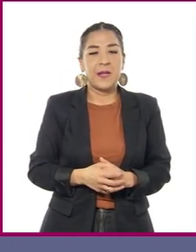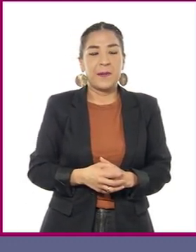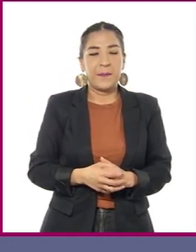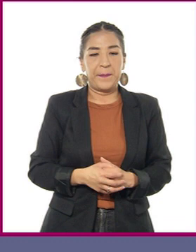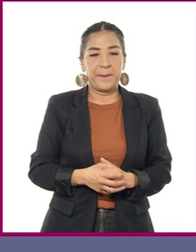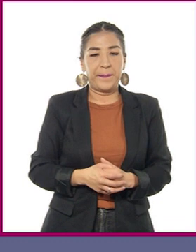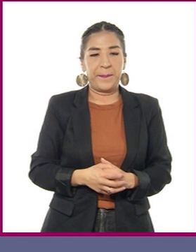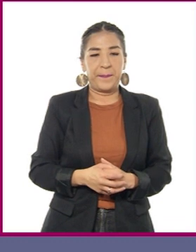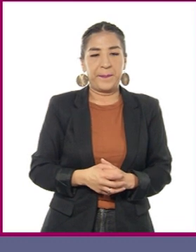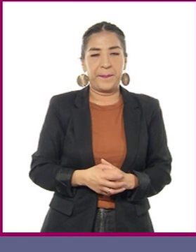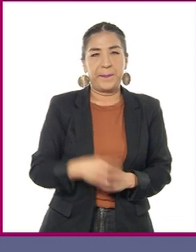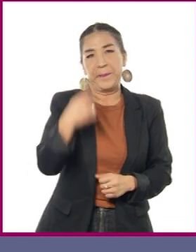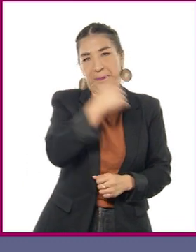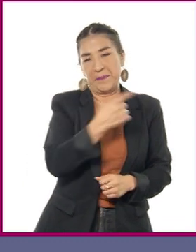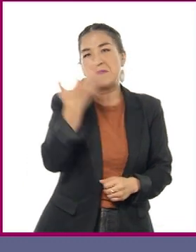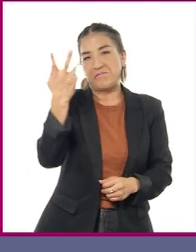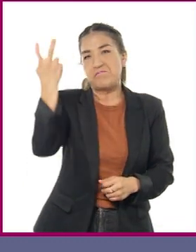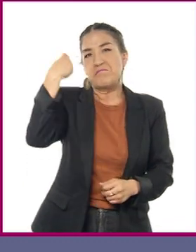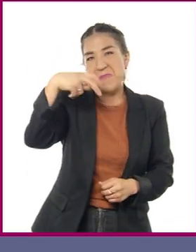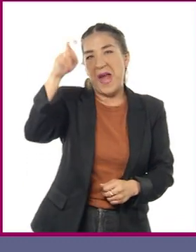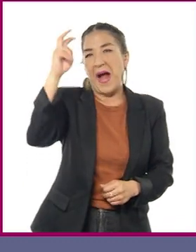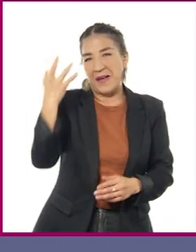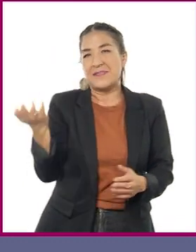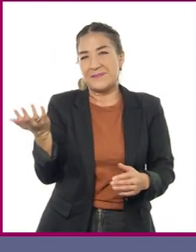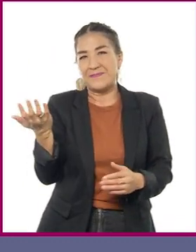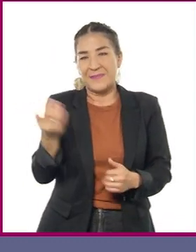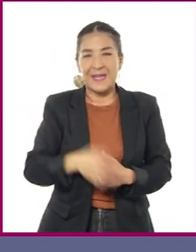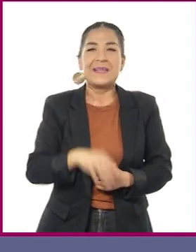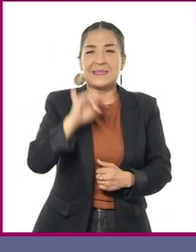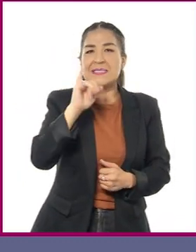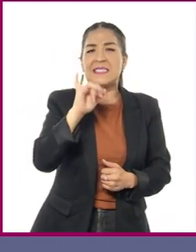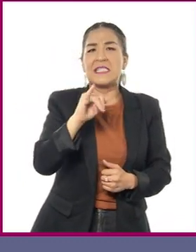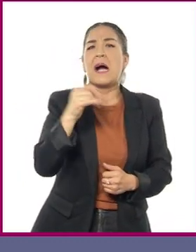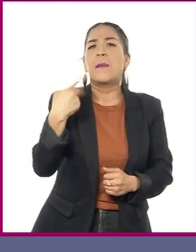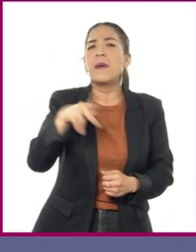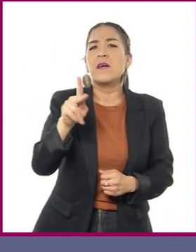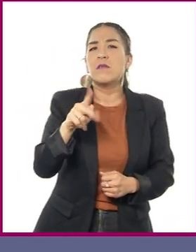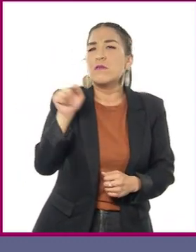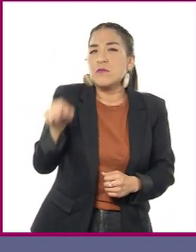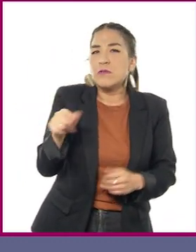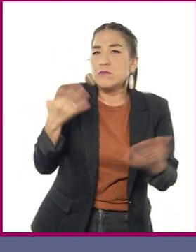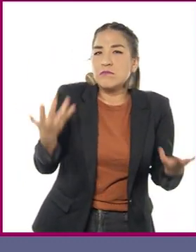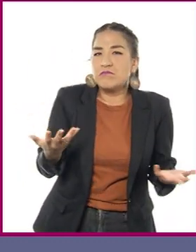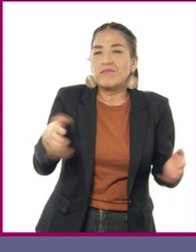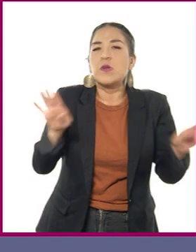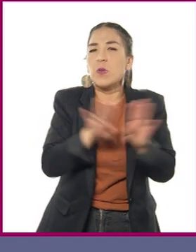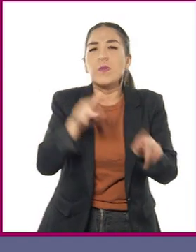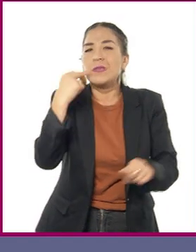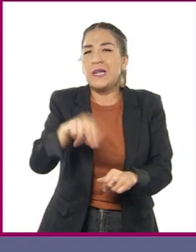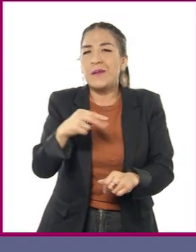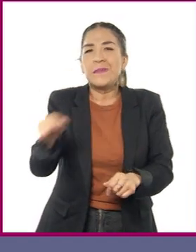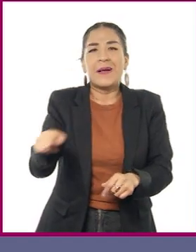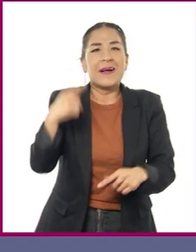Pues a un viaje, maestra. Sí, pero ¿cómo se le conoce a esta actividad?